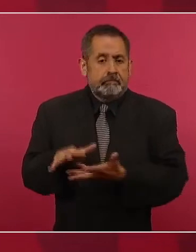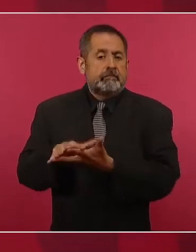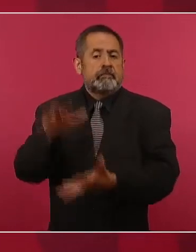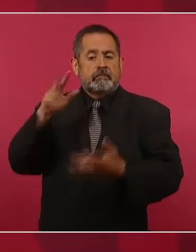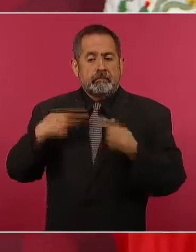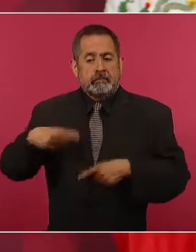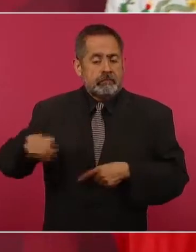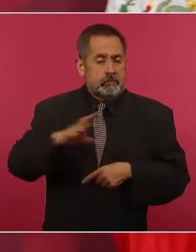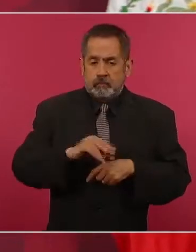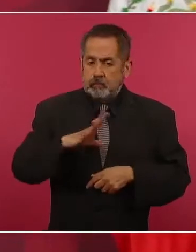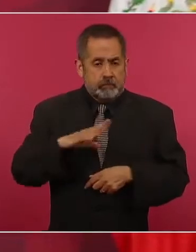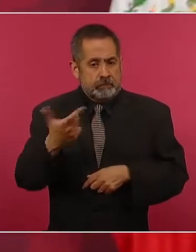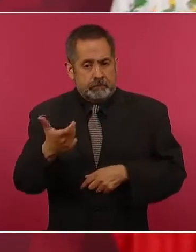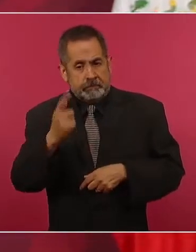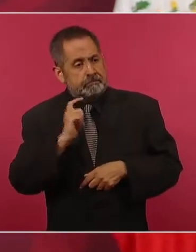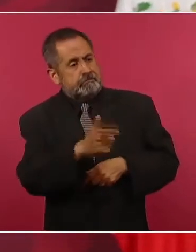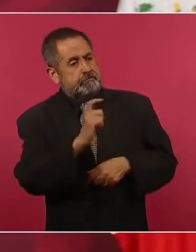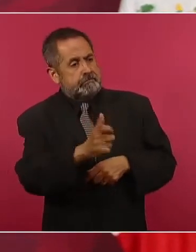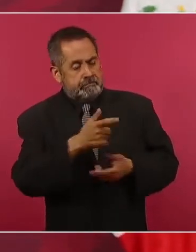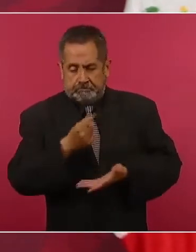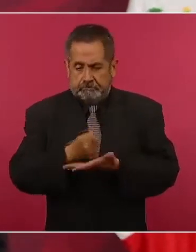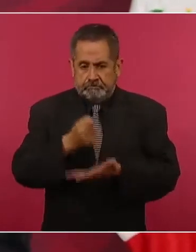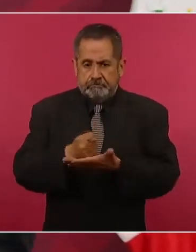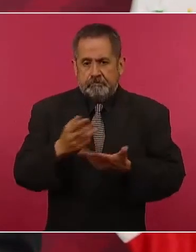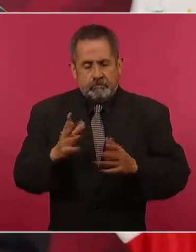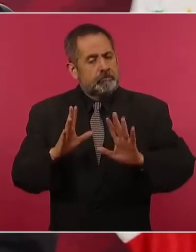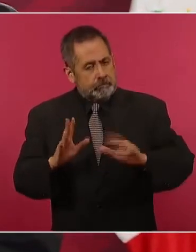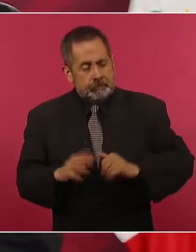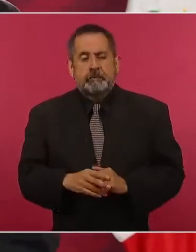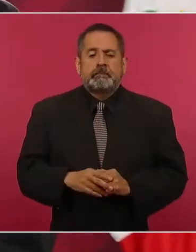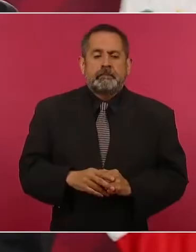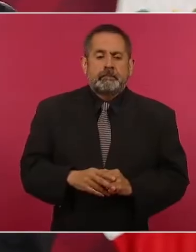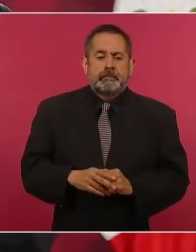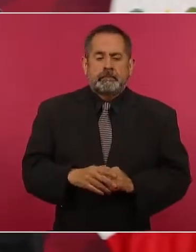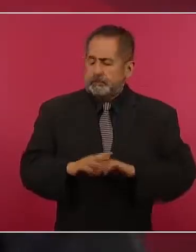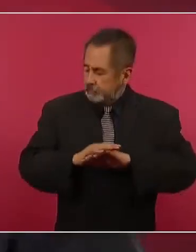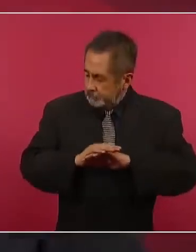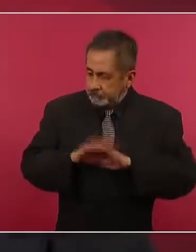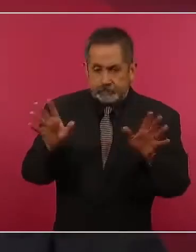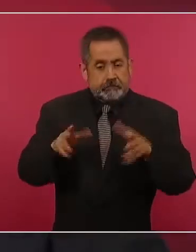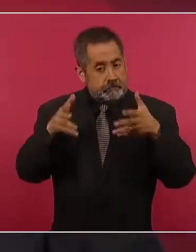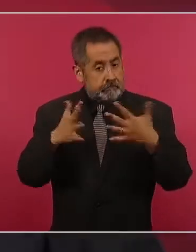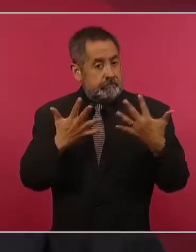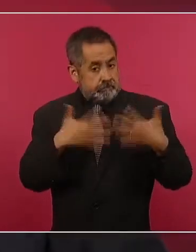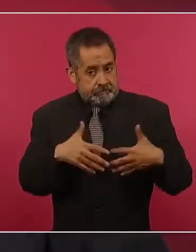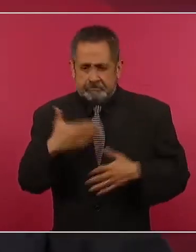gente no tiene recursos para eso. Bueno, a pesar de la gran labor que hacen,